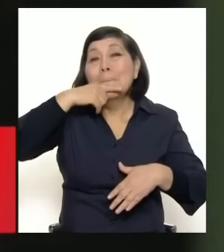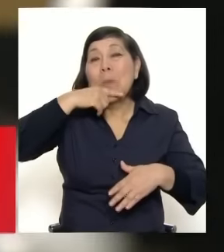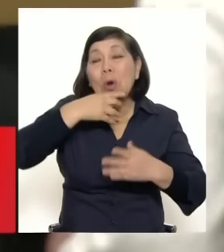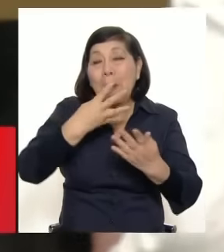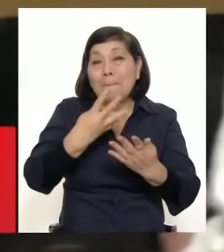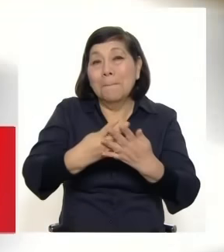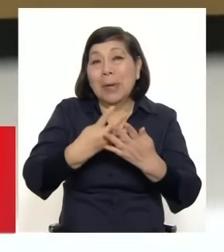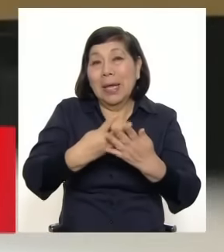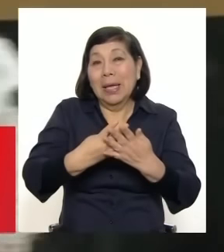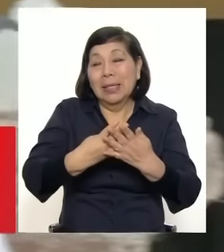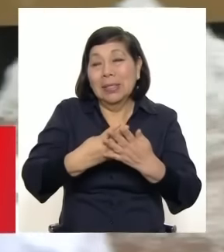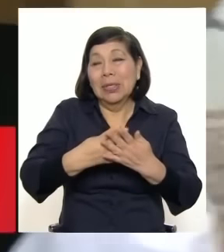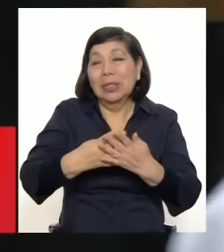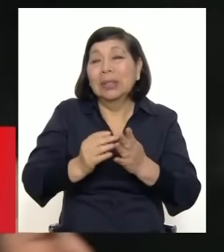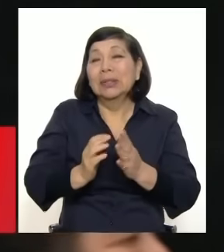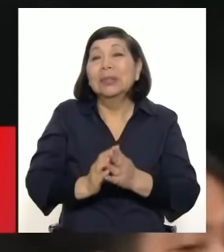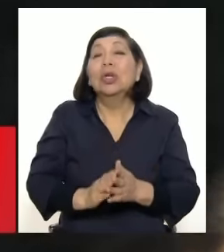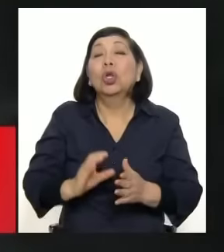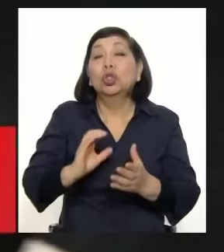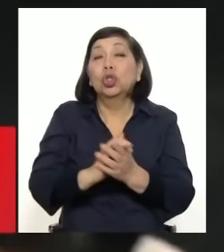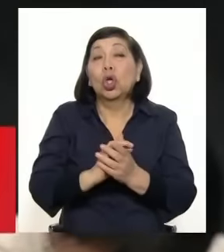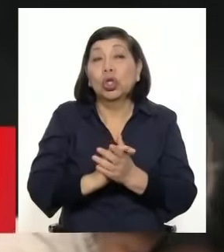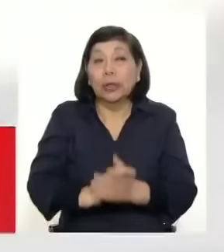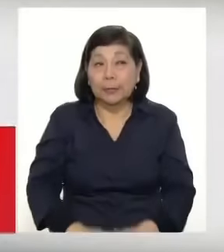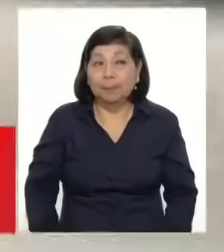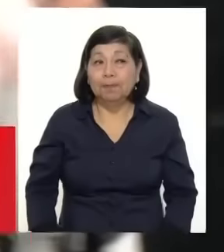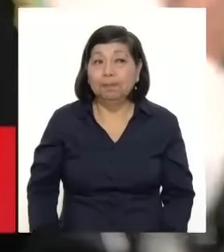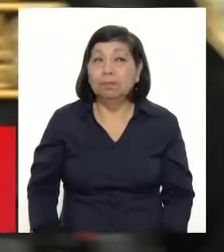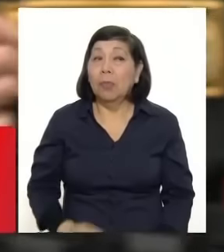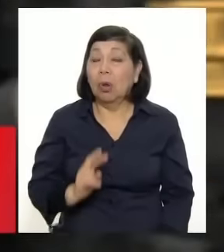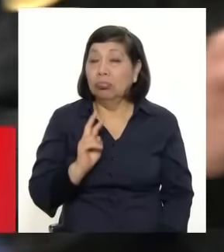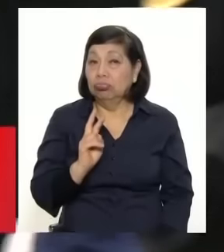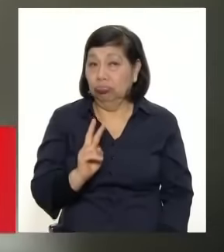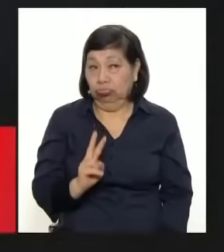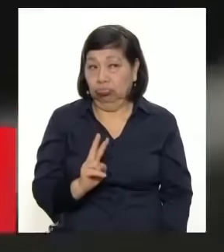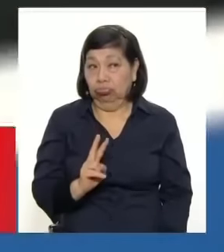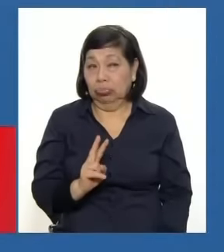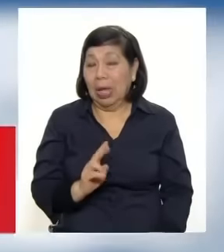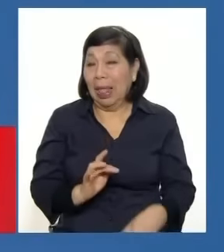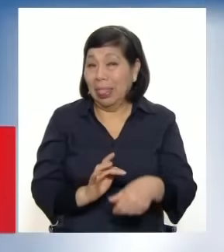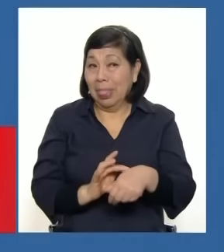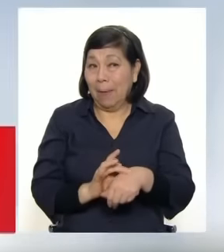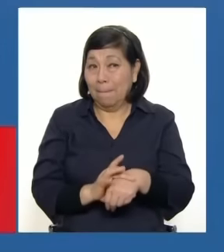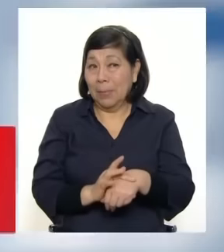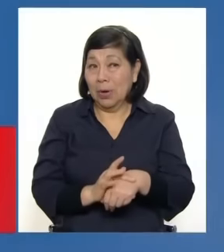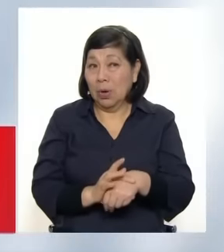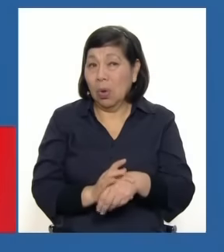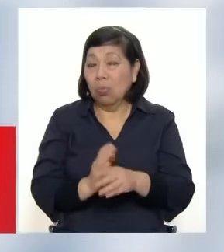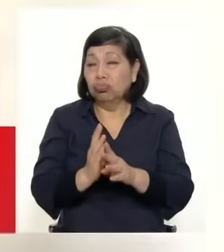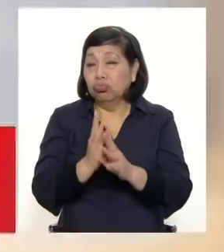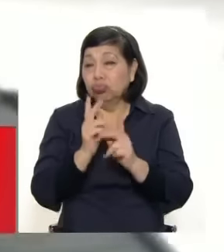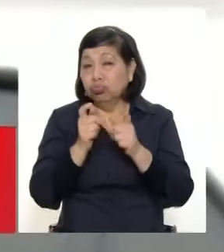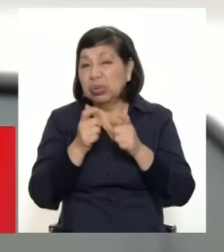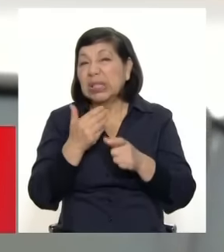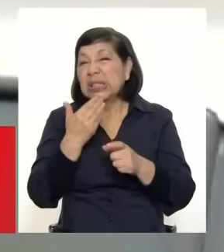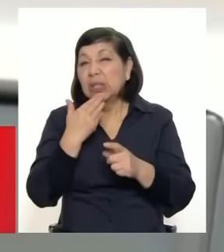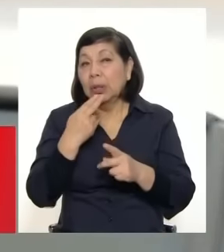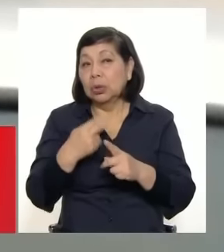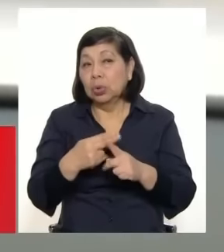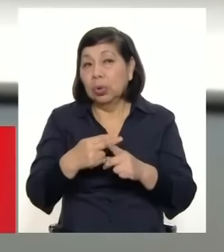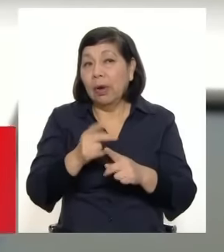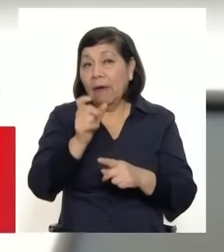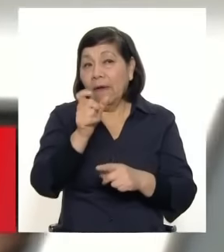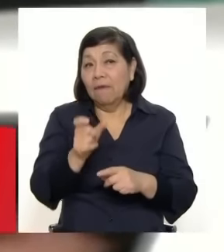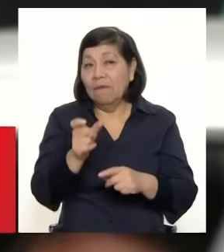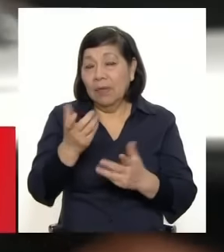Chorrillos, ex Santa Mónica. Con los miembros de la policía están desde tempranas horas haciendo control de identidad